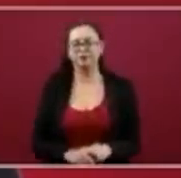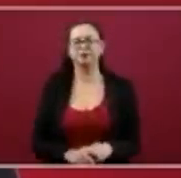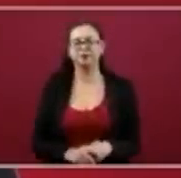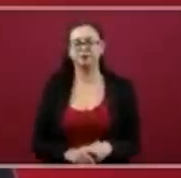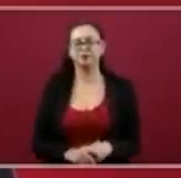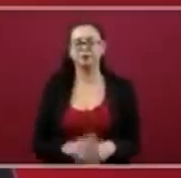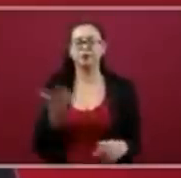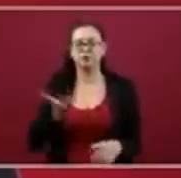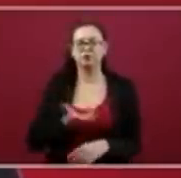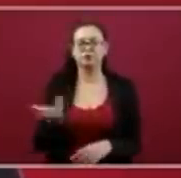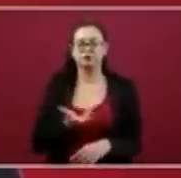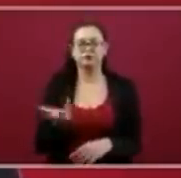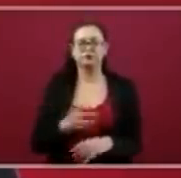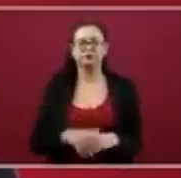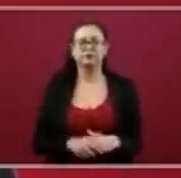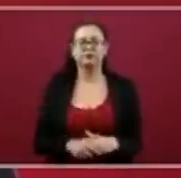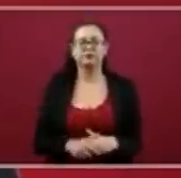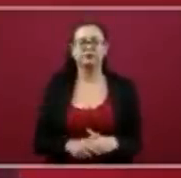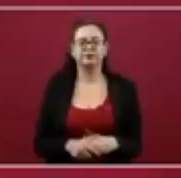vamos a